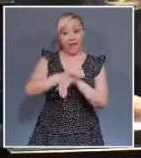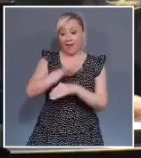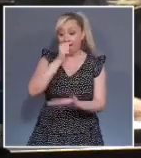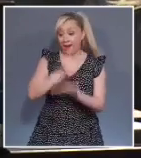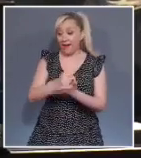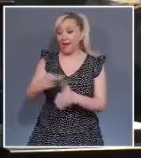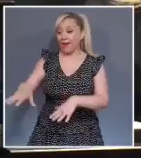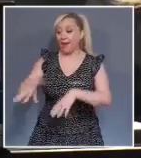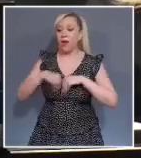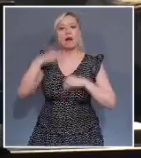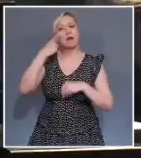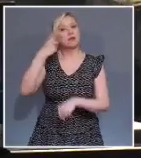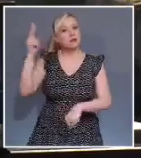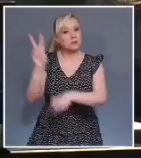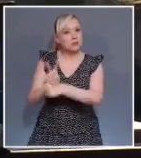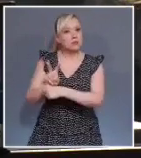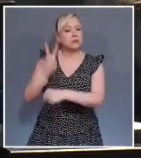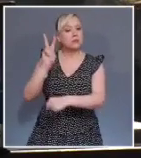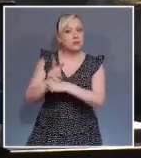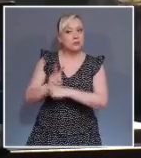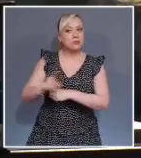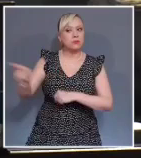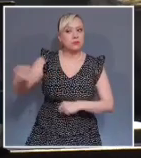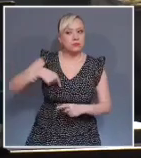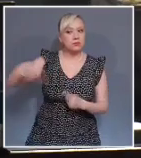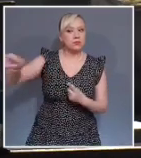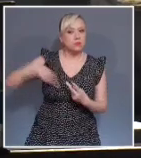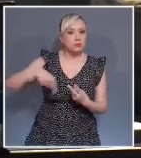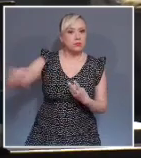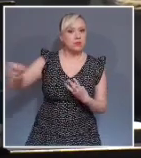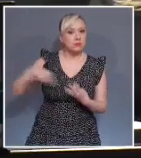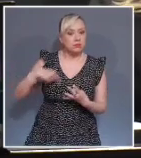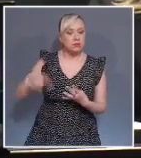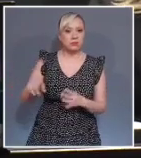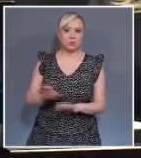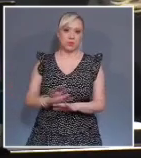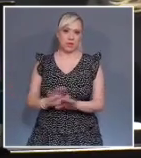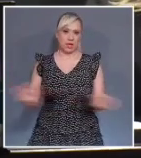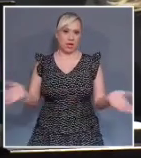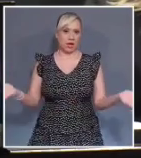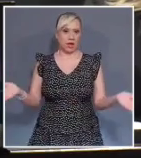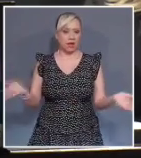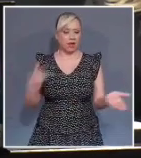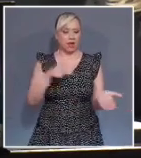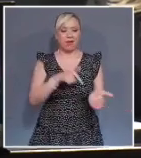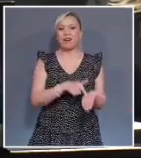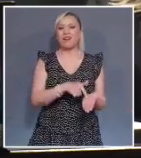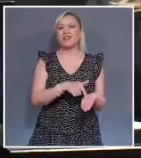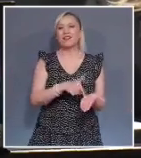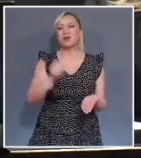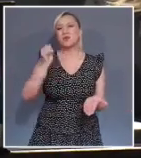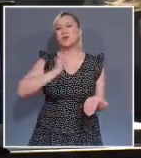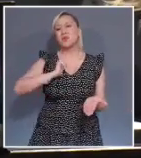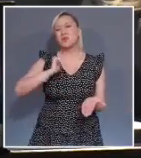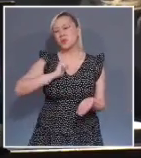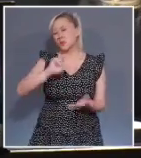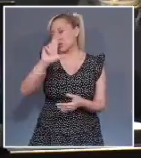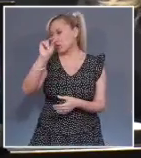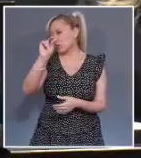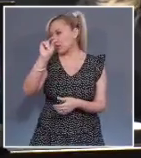Llegó el momento de jubilar un código con 80 años de